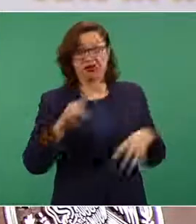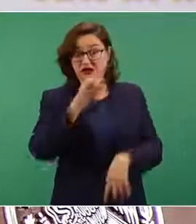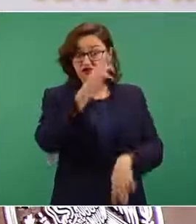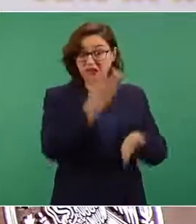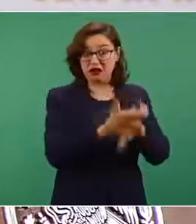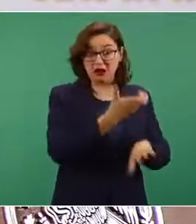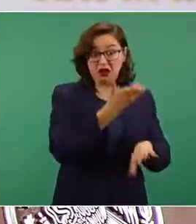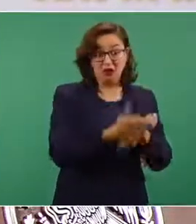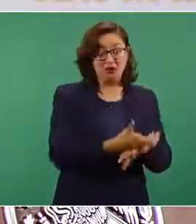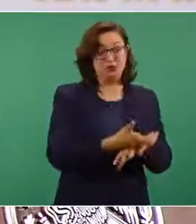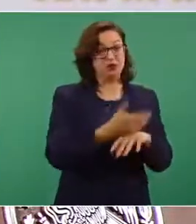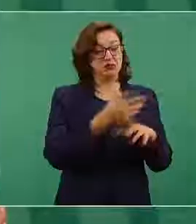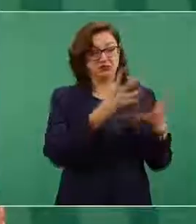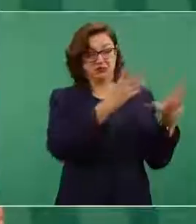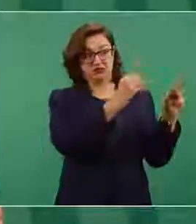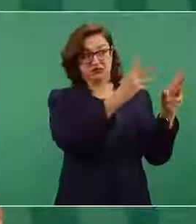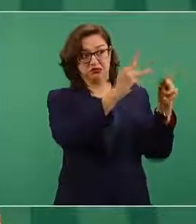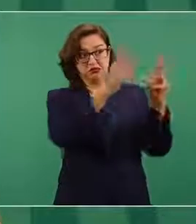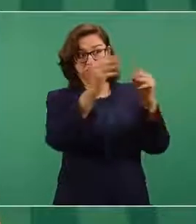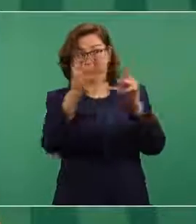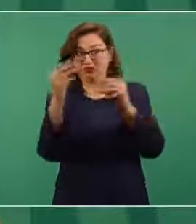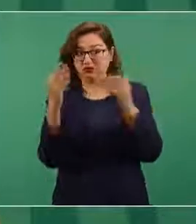y el Financial Times, todos.